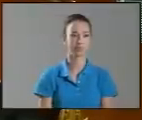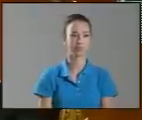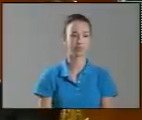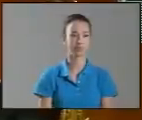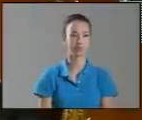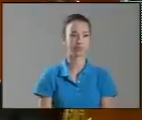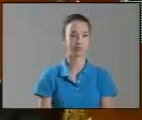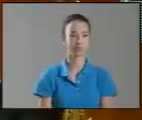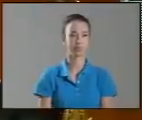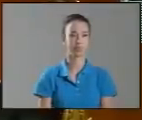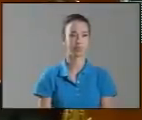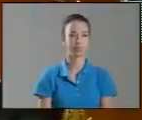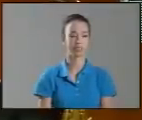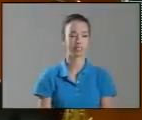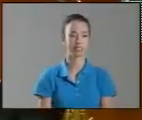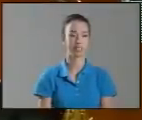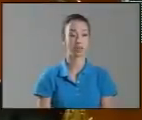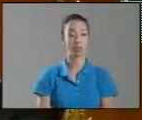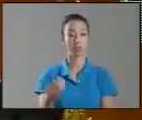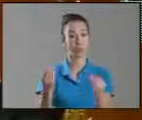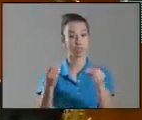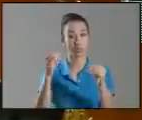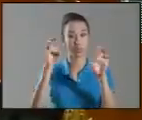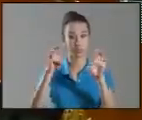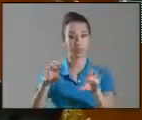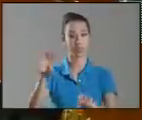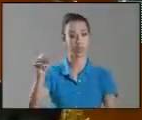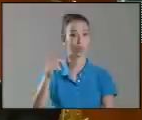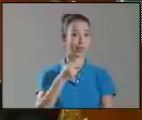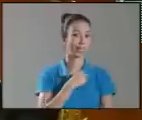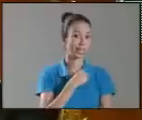¿Cuánto pesa? La mayoría de la gente no quiere decir cuánto pesa.